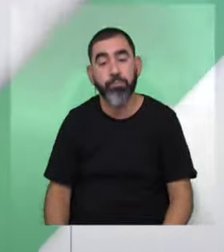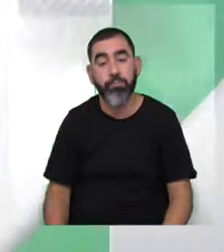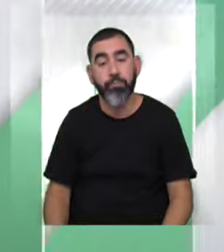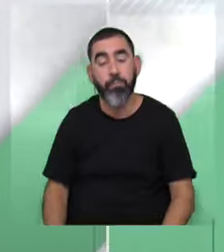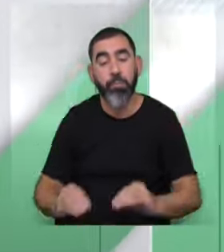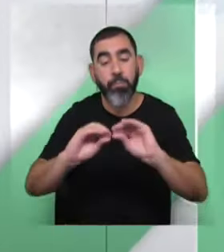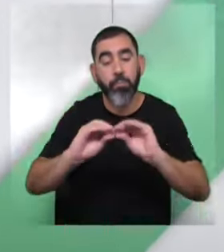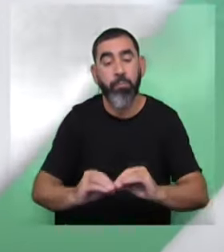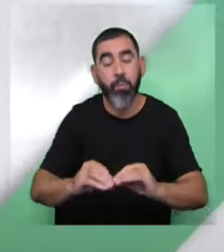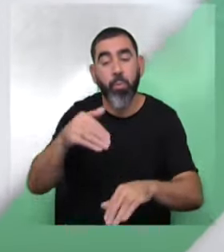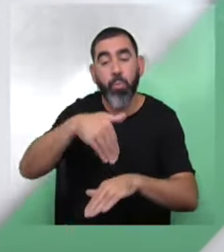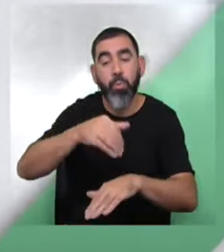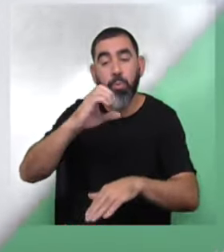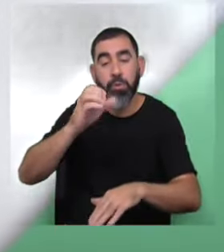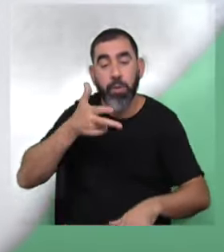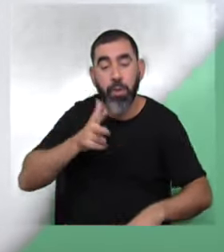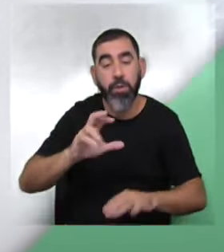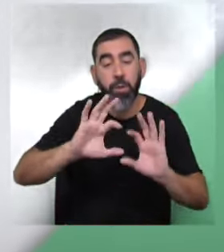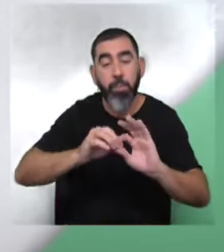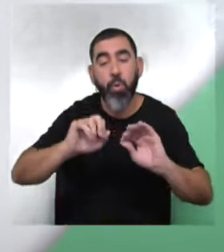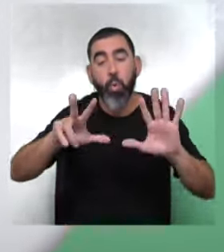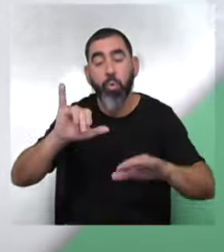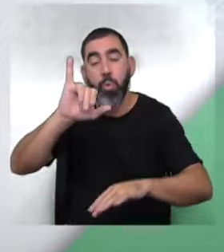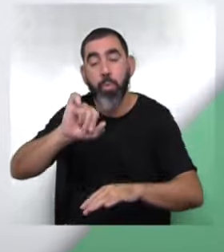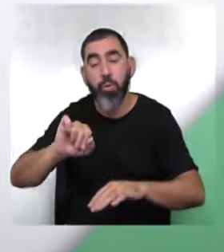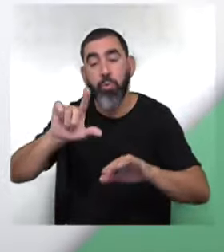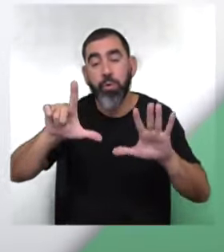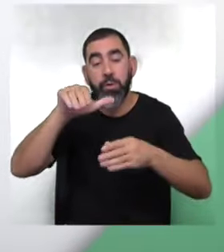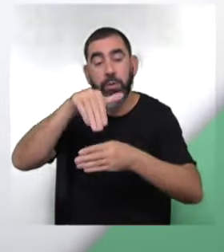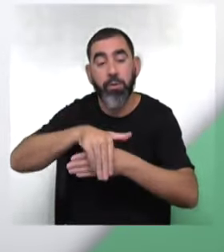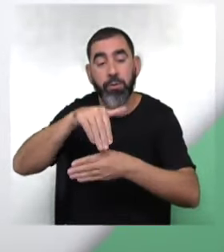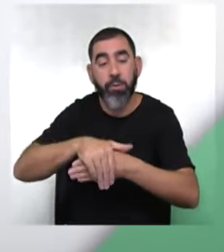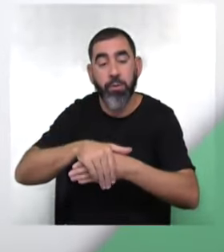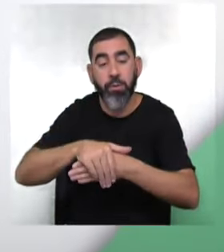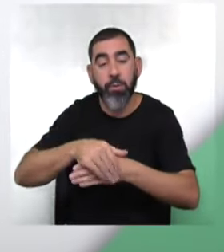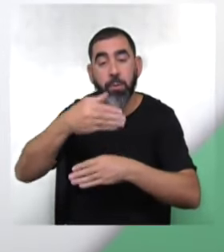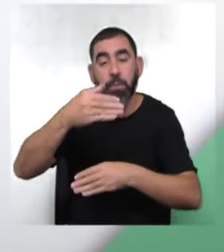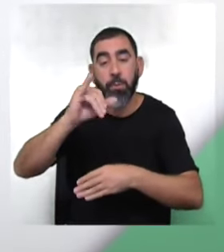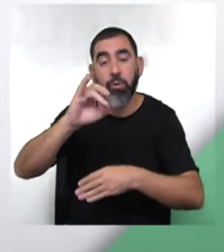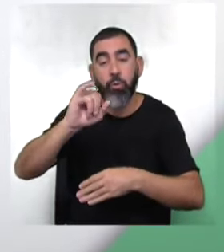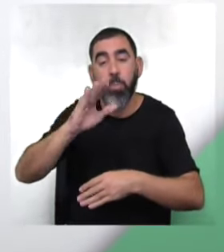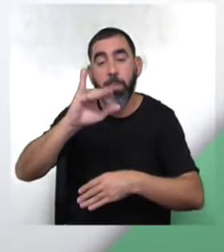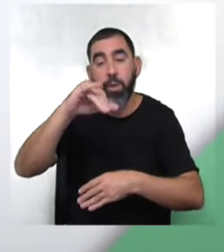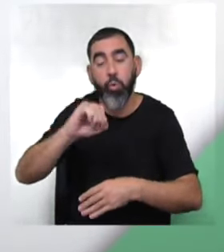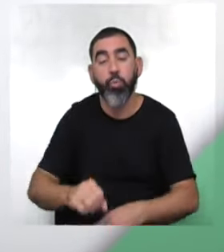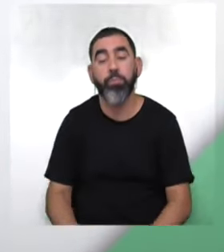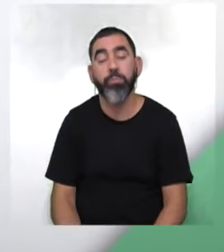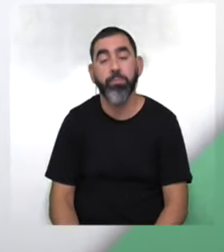Rendición de cuentas del municipio CH, miércoles 8 de mayo a las 19 horas en Brito del Pino y Ricaldoni.